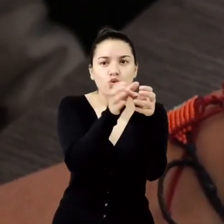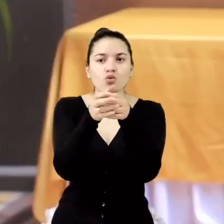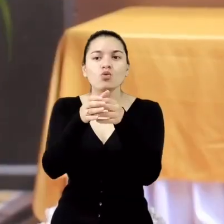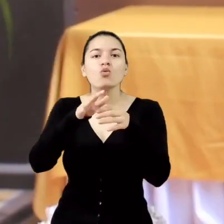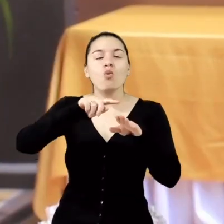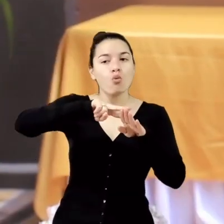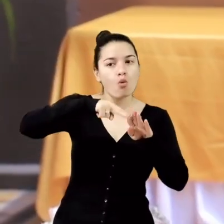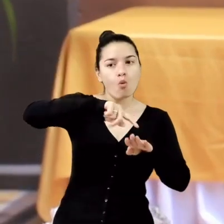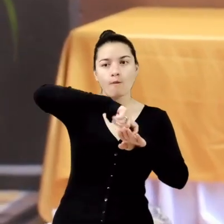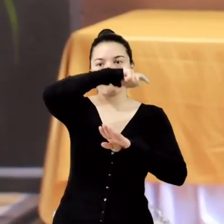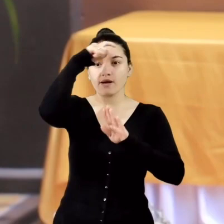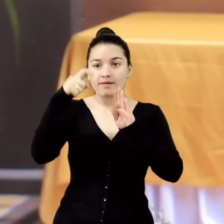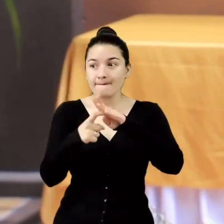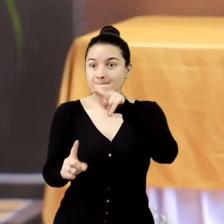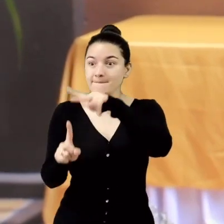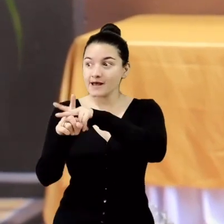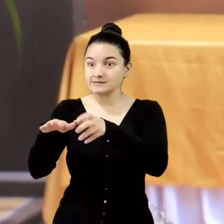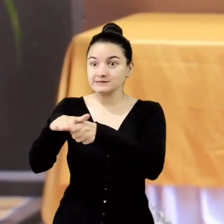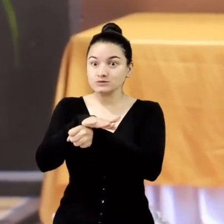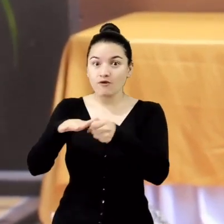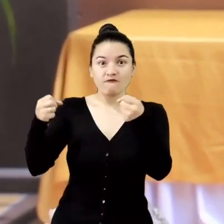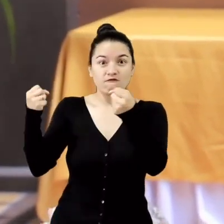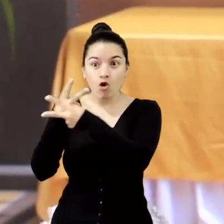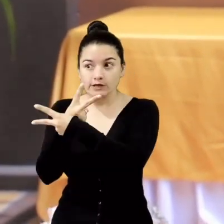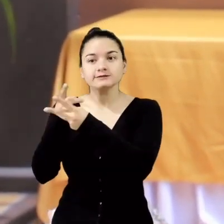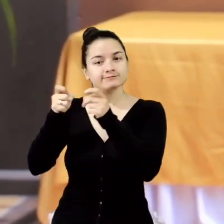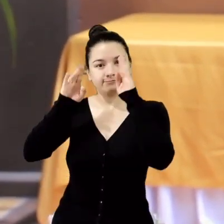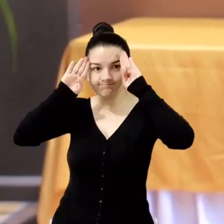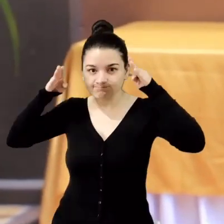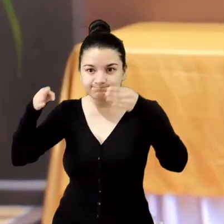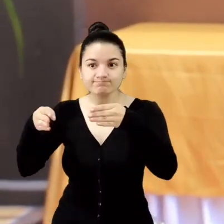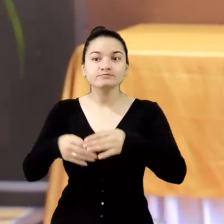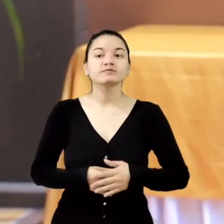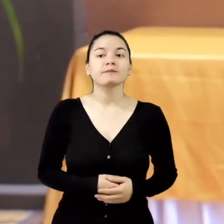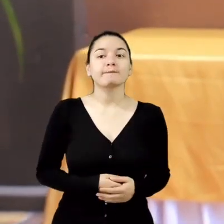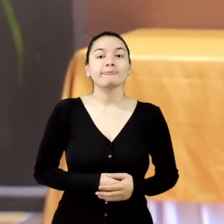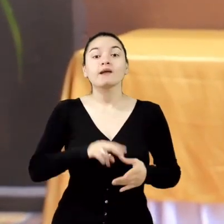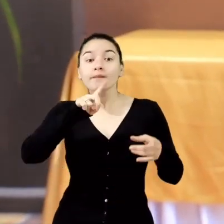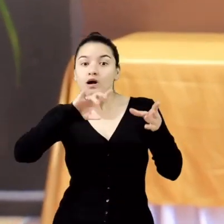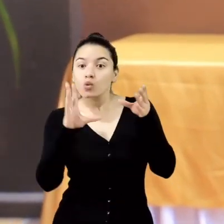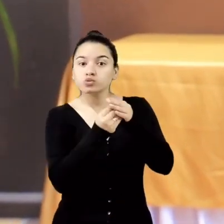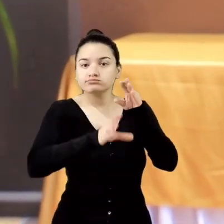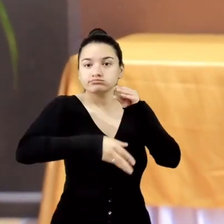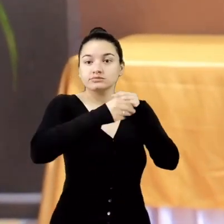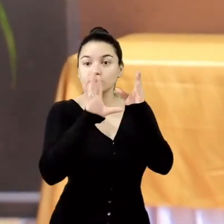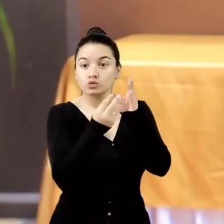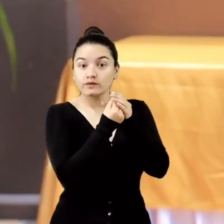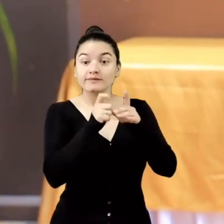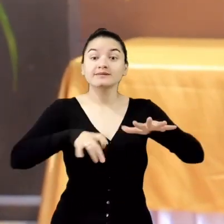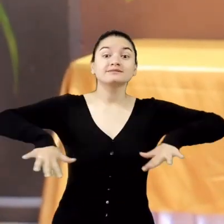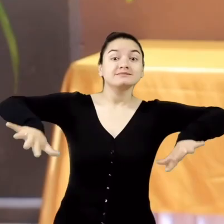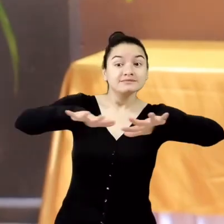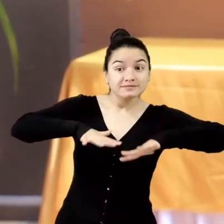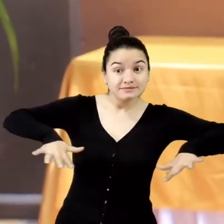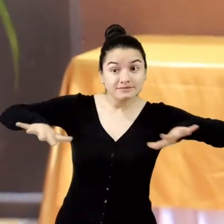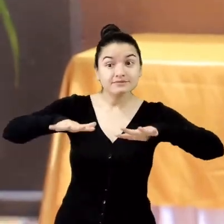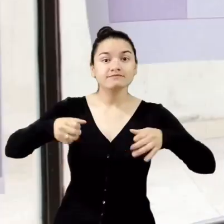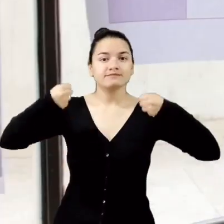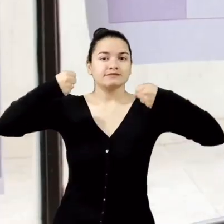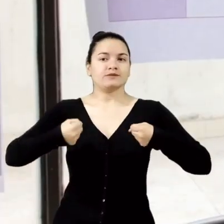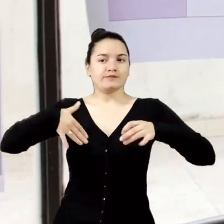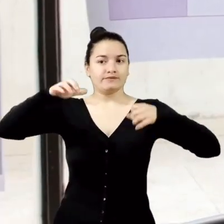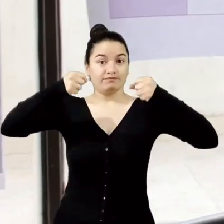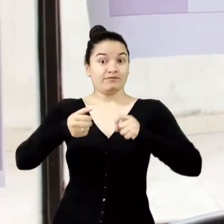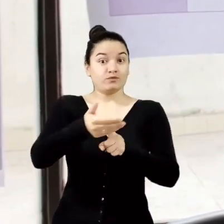estrategias intersectoriales de prevención y atención integral de la violencia, la política de inclusión, la construcción de paz y